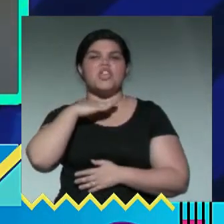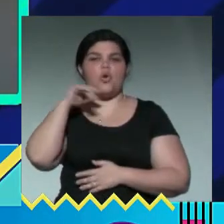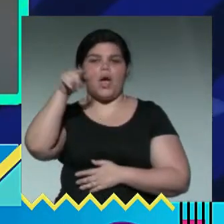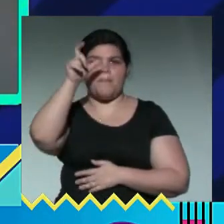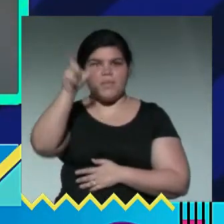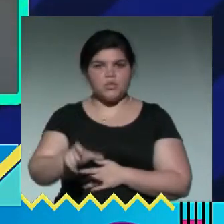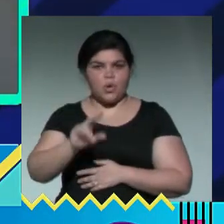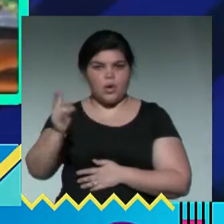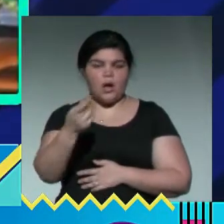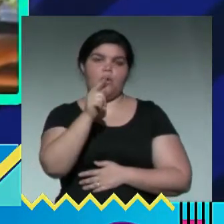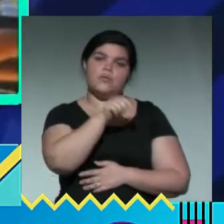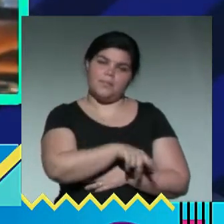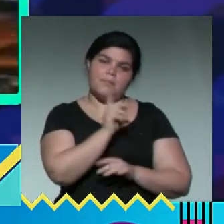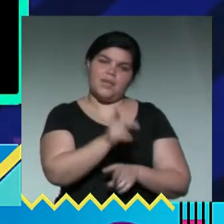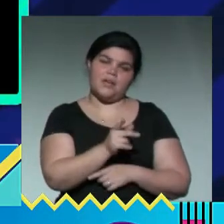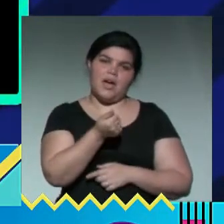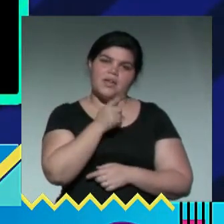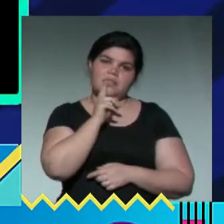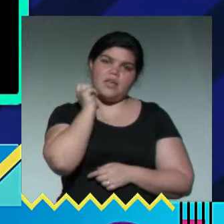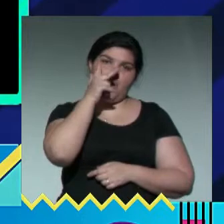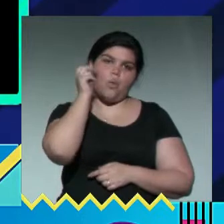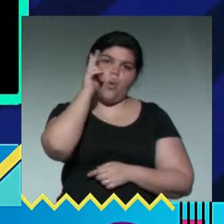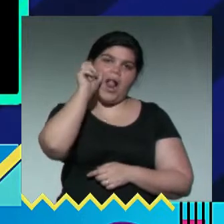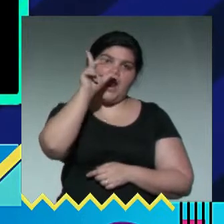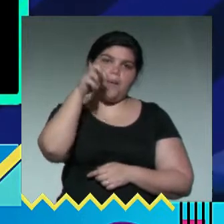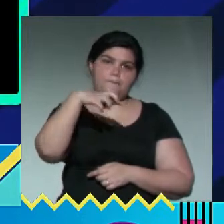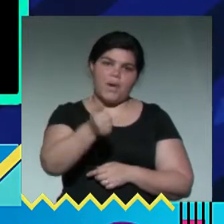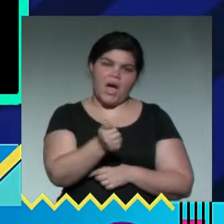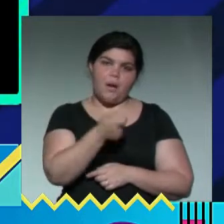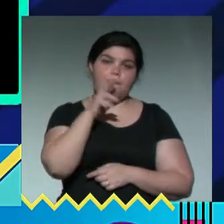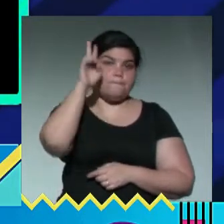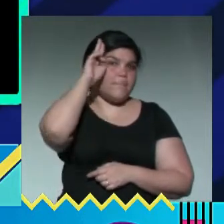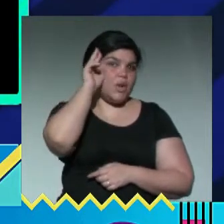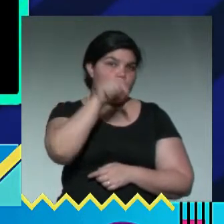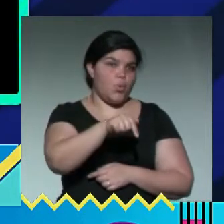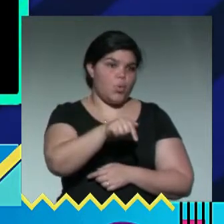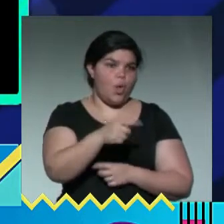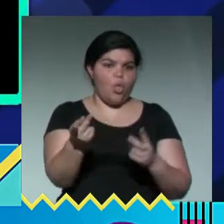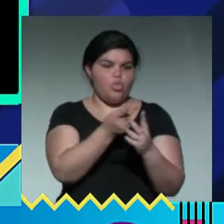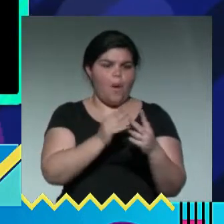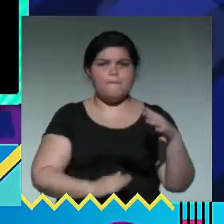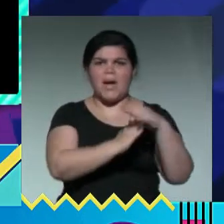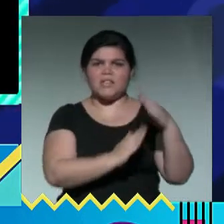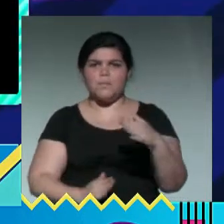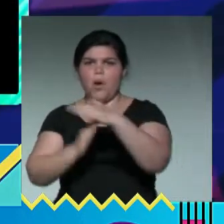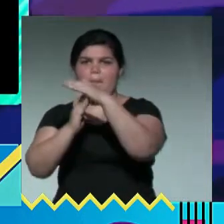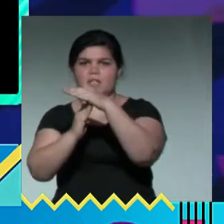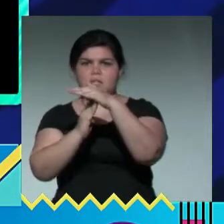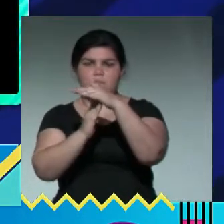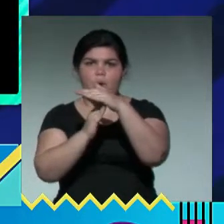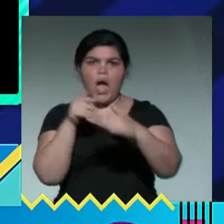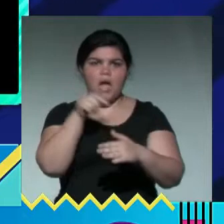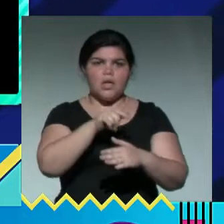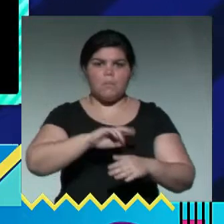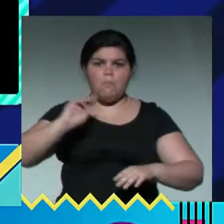que cayó Atahualpa en lo que hoy es Perú, el imperio se derrumbó, porque era como un estado tan jerárquico,